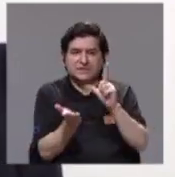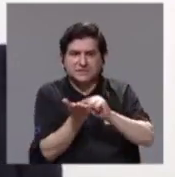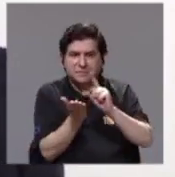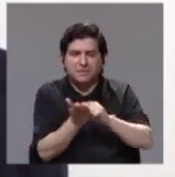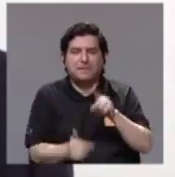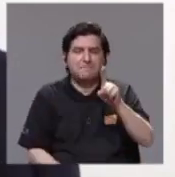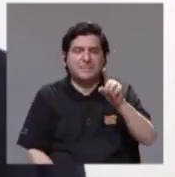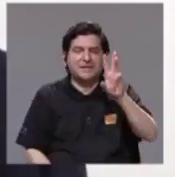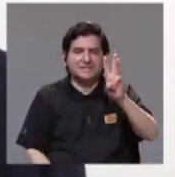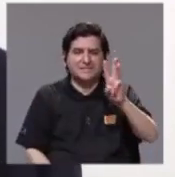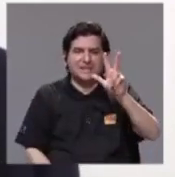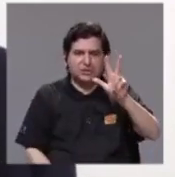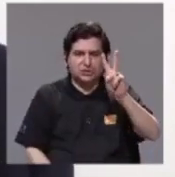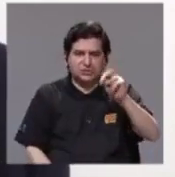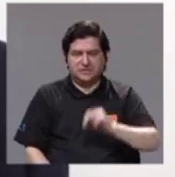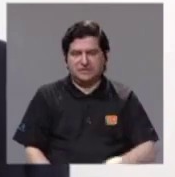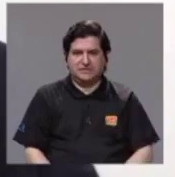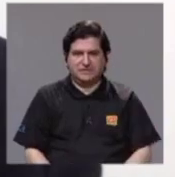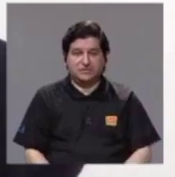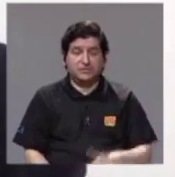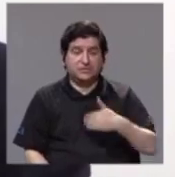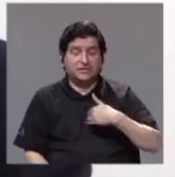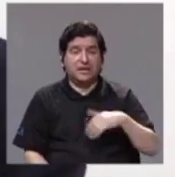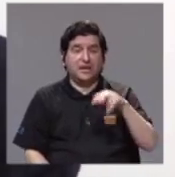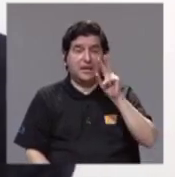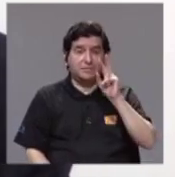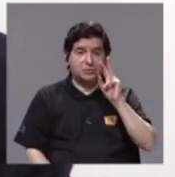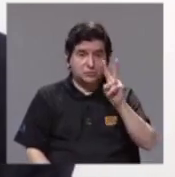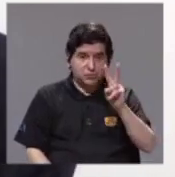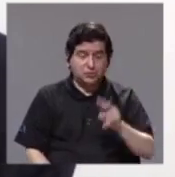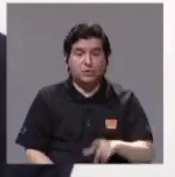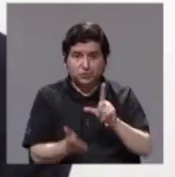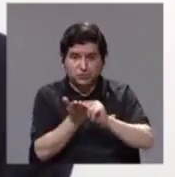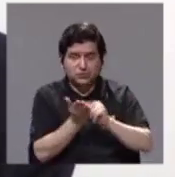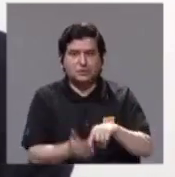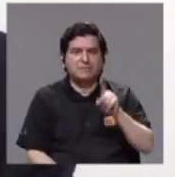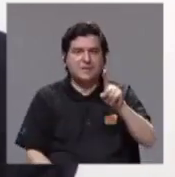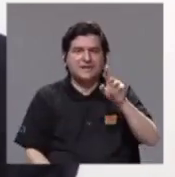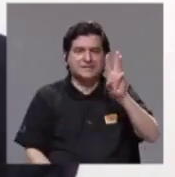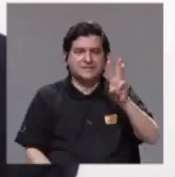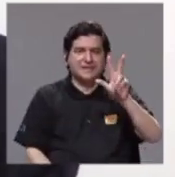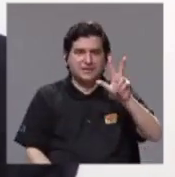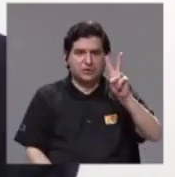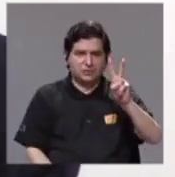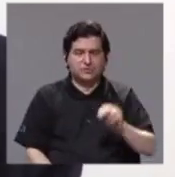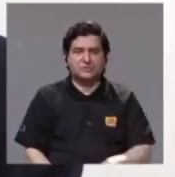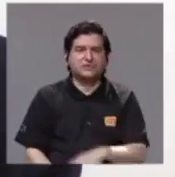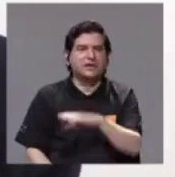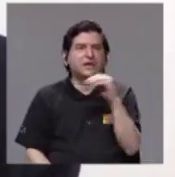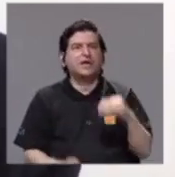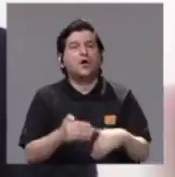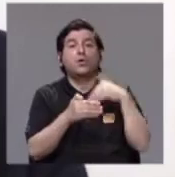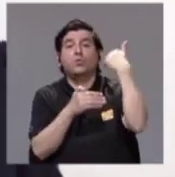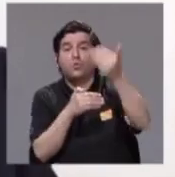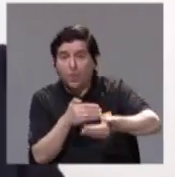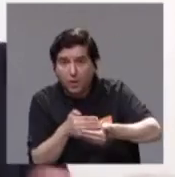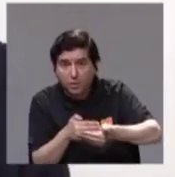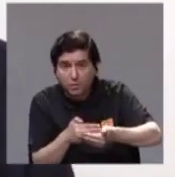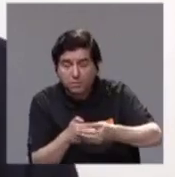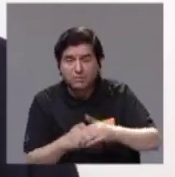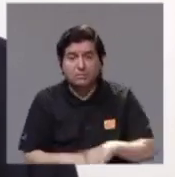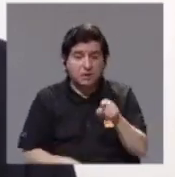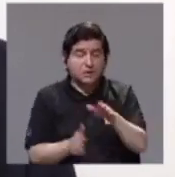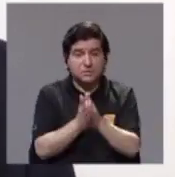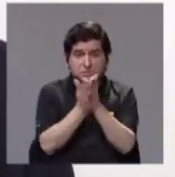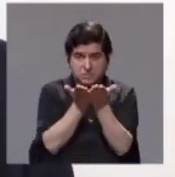hasta la publicación en 1632. Tenemos 2 ediciones en 1632, y